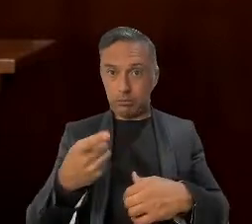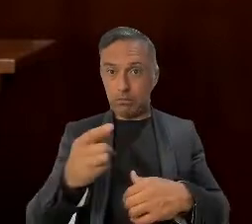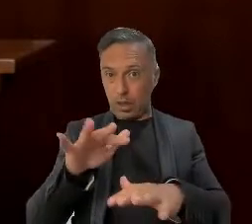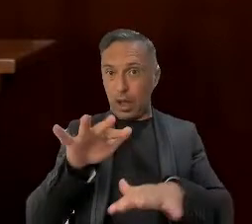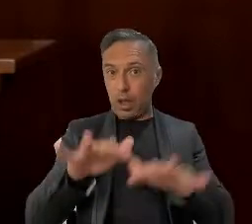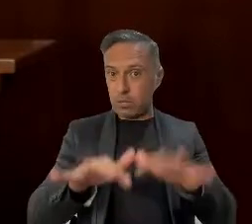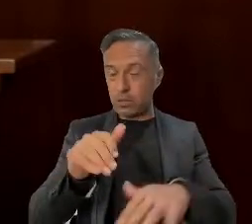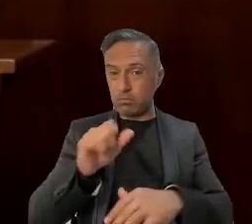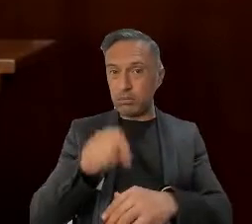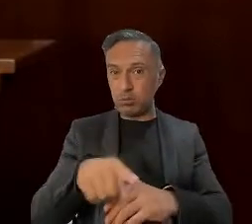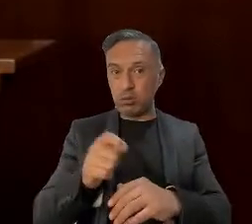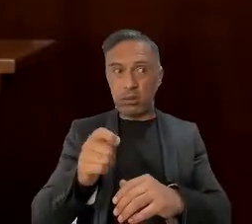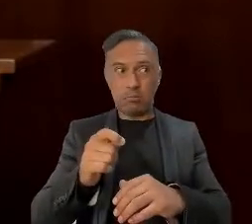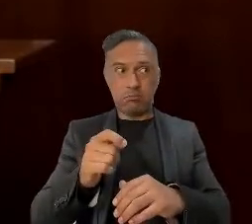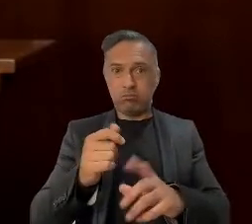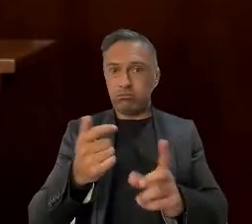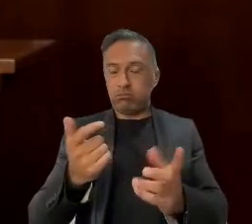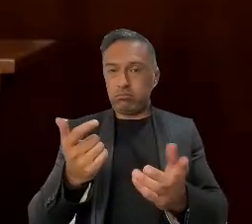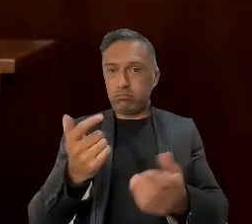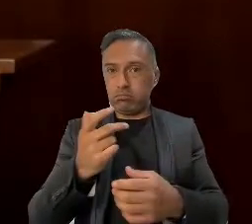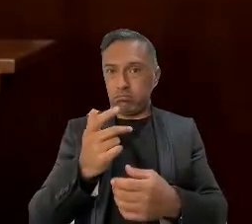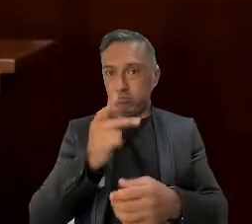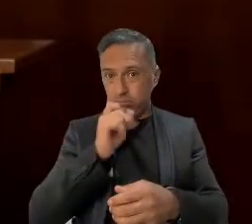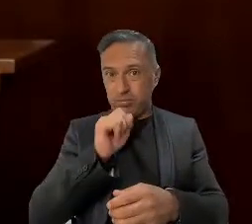de la propia familia